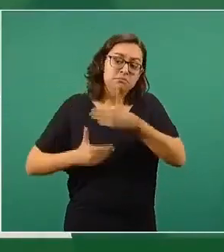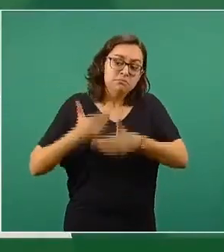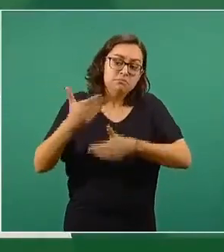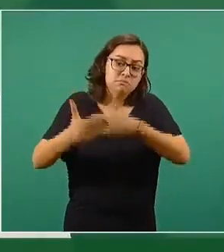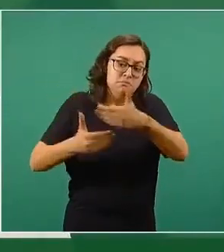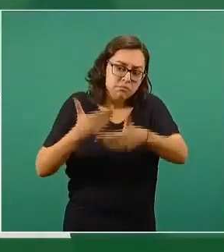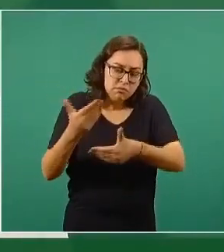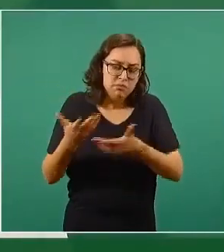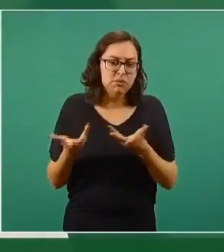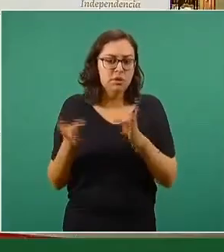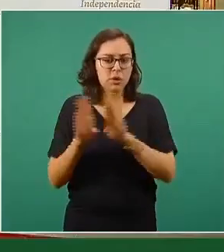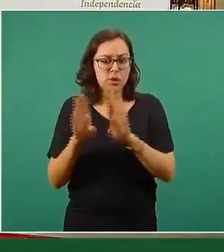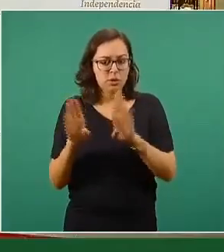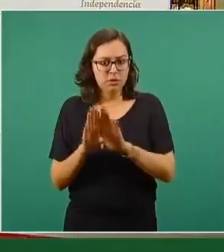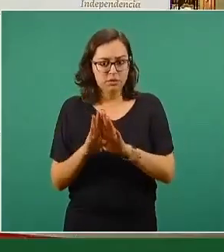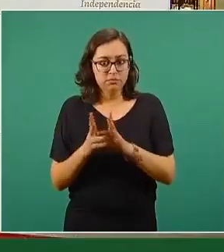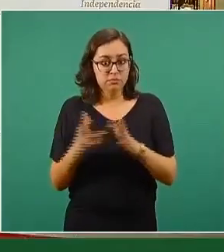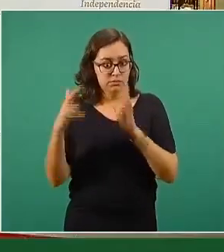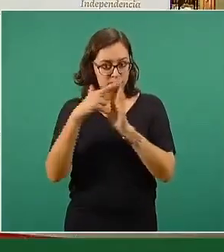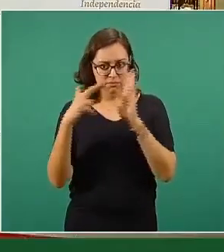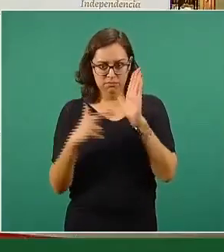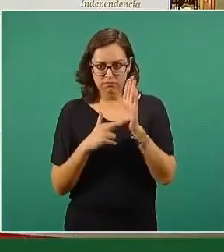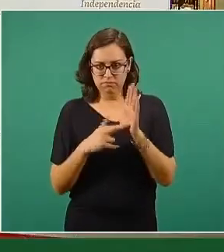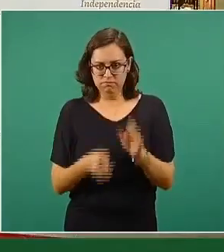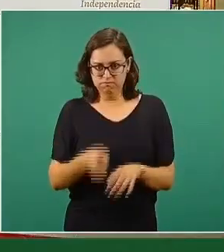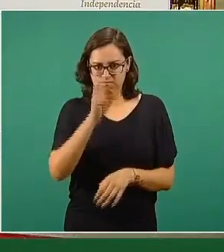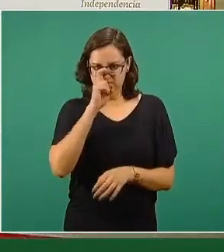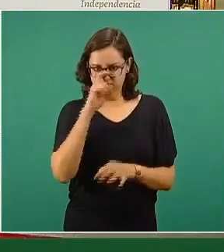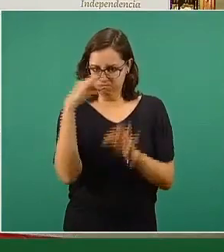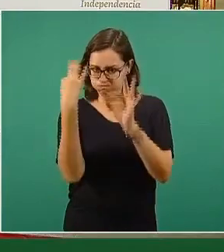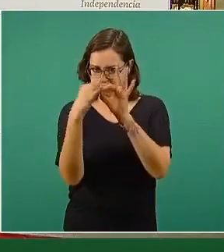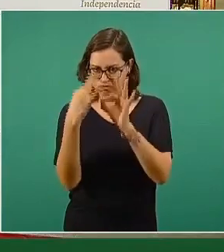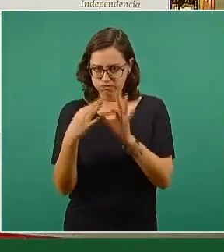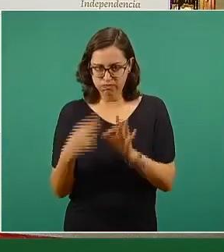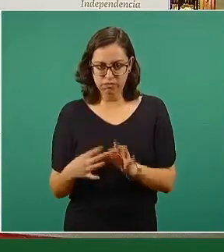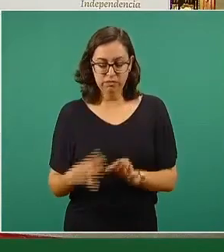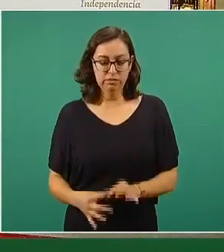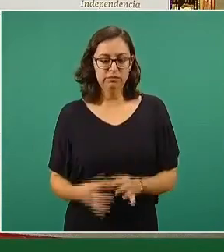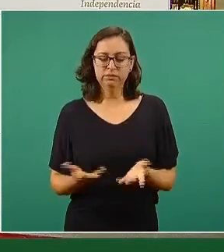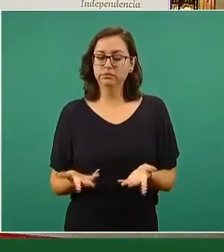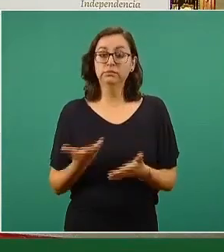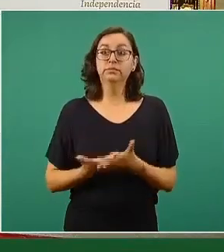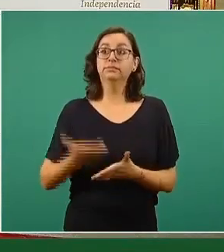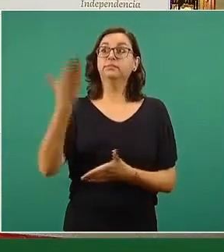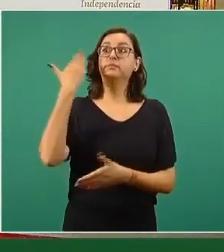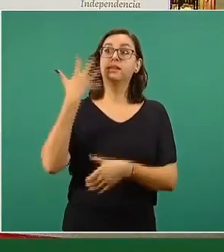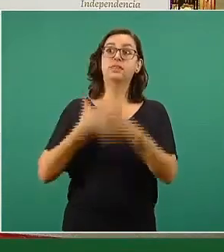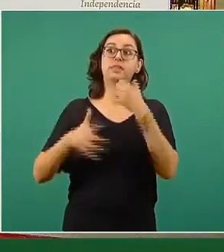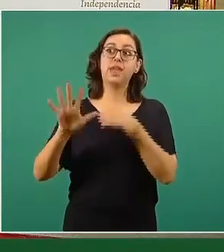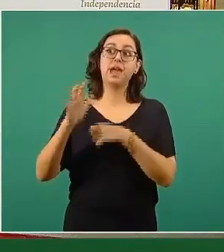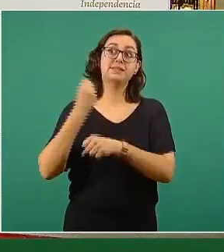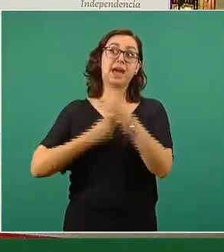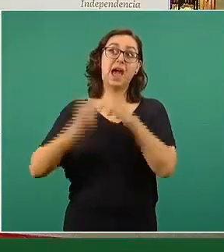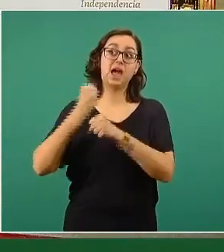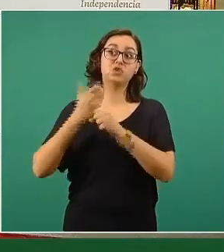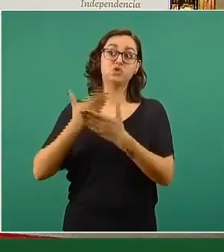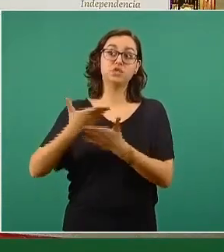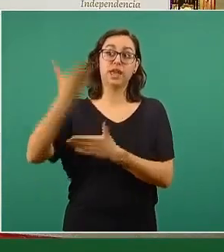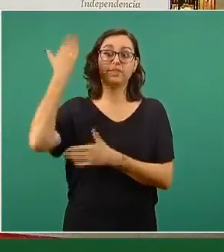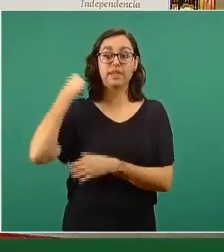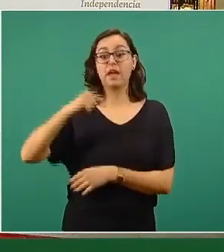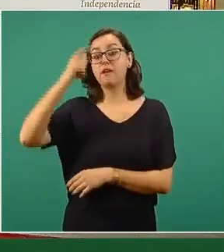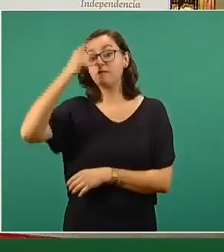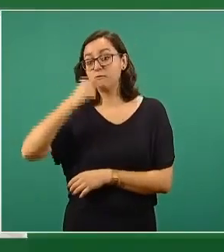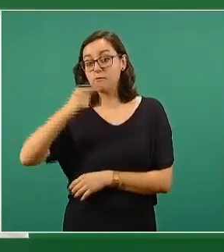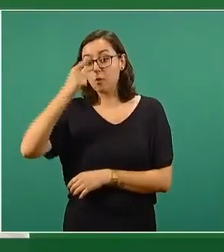enfatizado que no existe una regla fija como aquella que usamos hace 10 años en la pandemia de influenza, en donde existía la lógica de